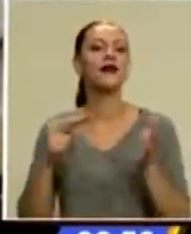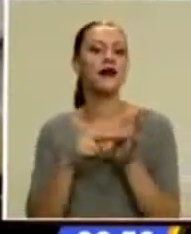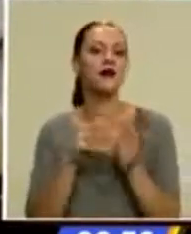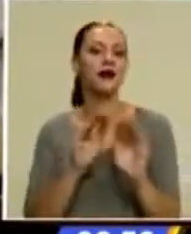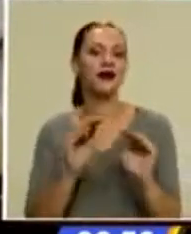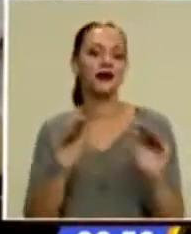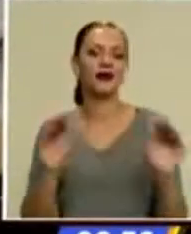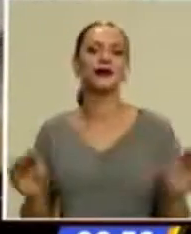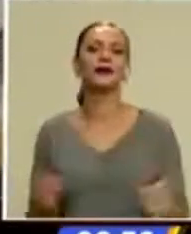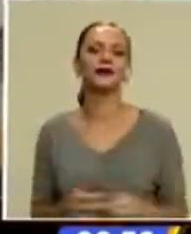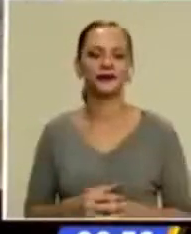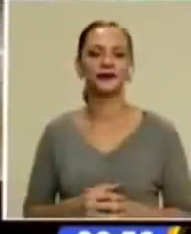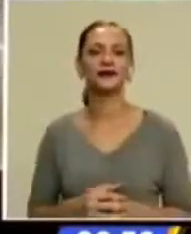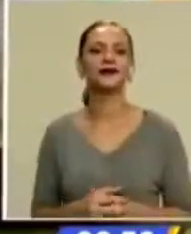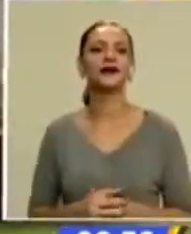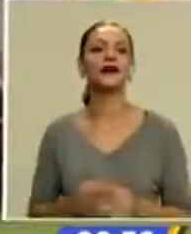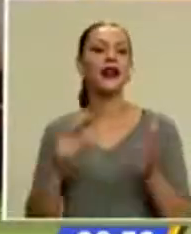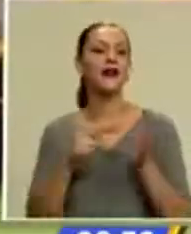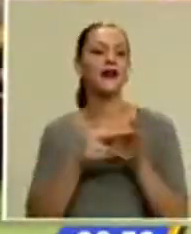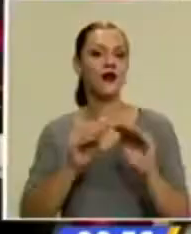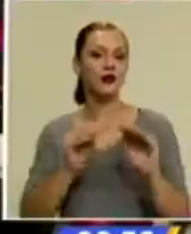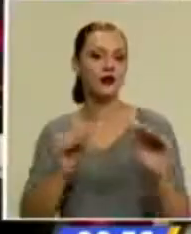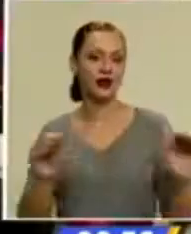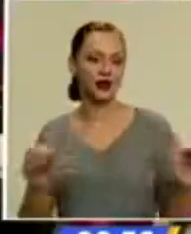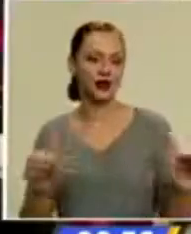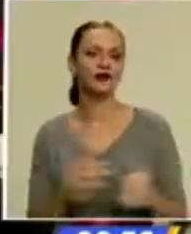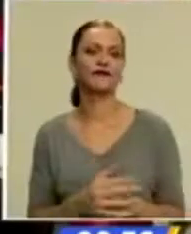qué niños. ¿Qué dicen? Reiterarle a los niños.